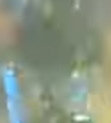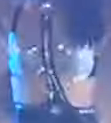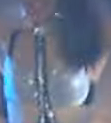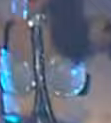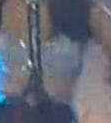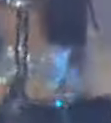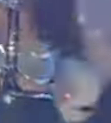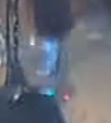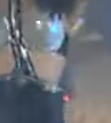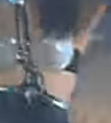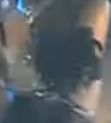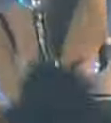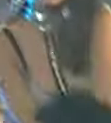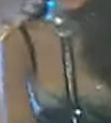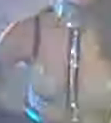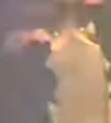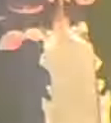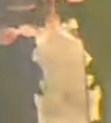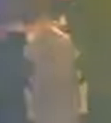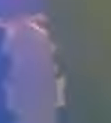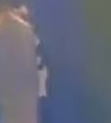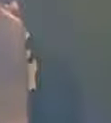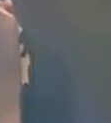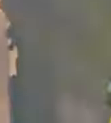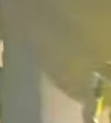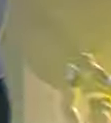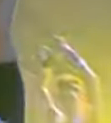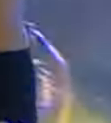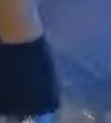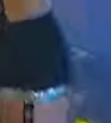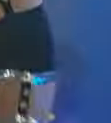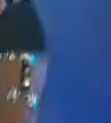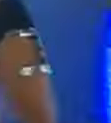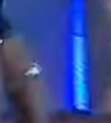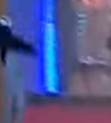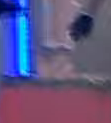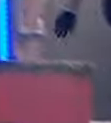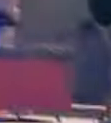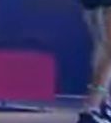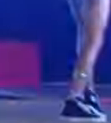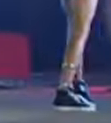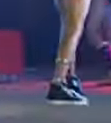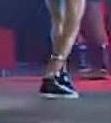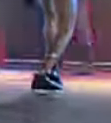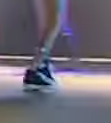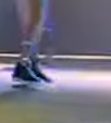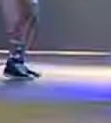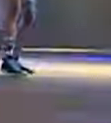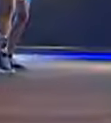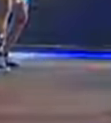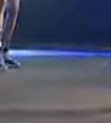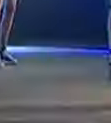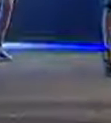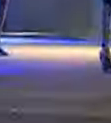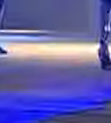esta gala en la que la transgresión y la tolerancia se abren paso a golpe de plataforma sobre el escenario. Sin más, nos vamos hasta el escenario donde ya